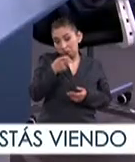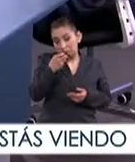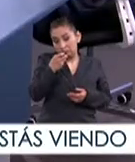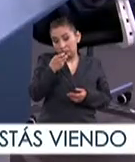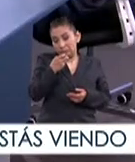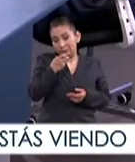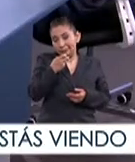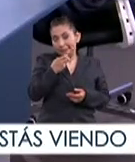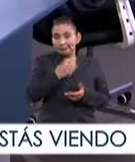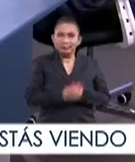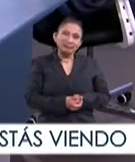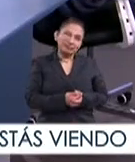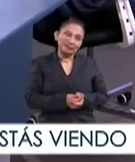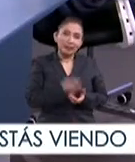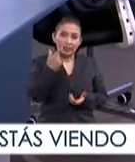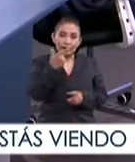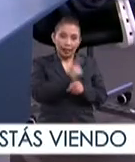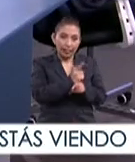una